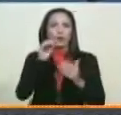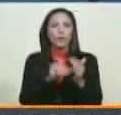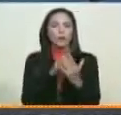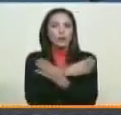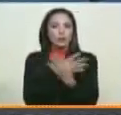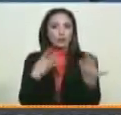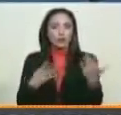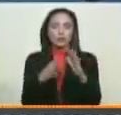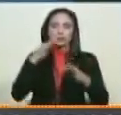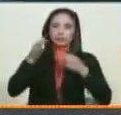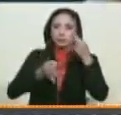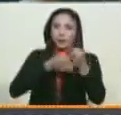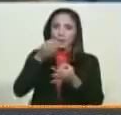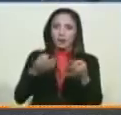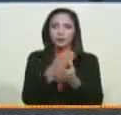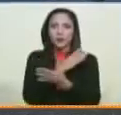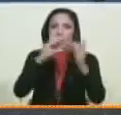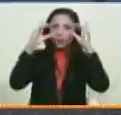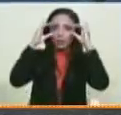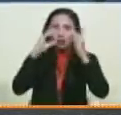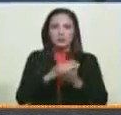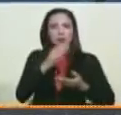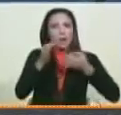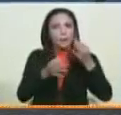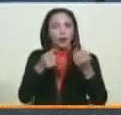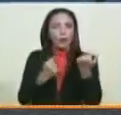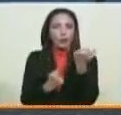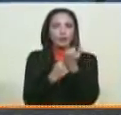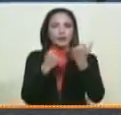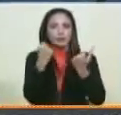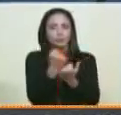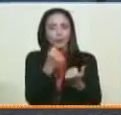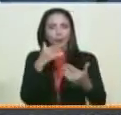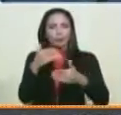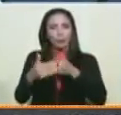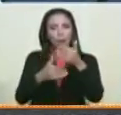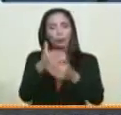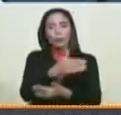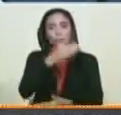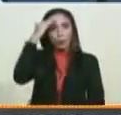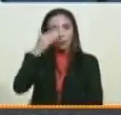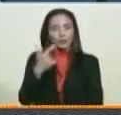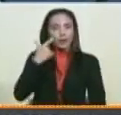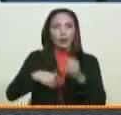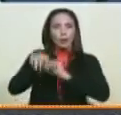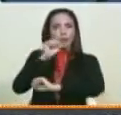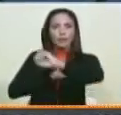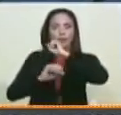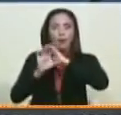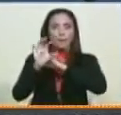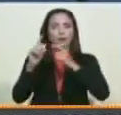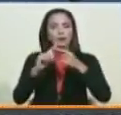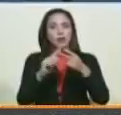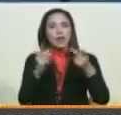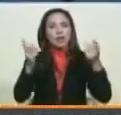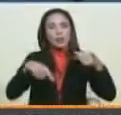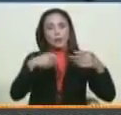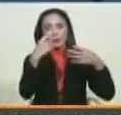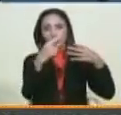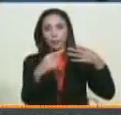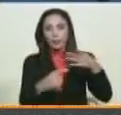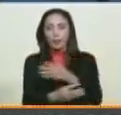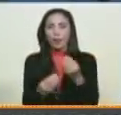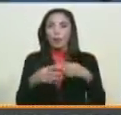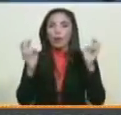2018-2019. En sus palabras, ella ha reconocido la labor y el desempeño de la Fuerza Armada Nacional Bolivariana y también ha abordado temas vinculados